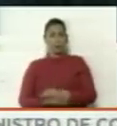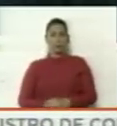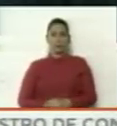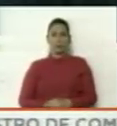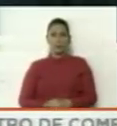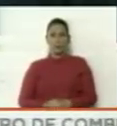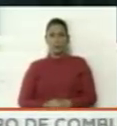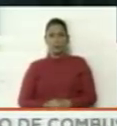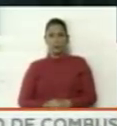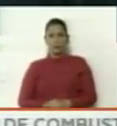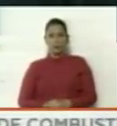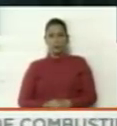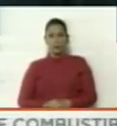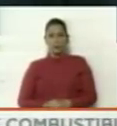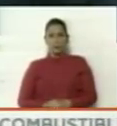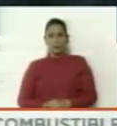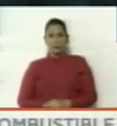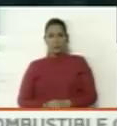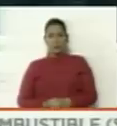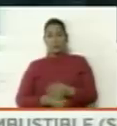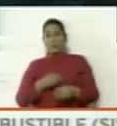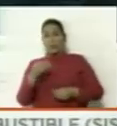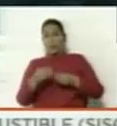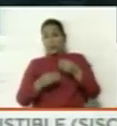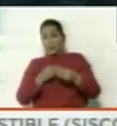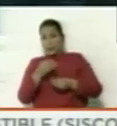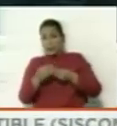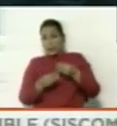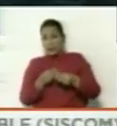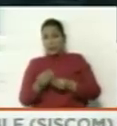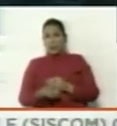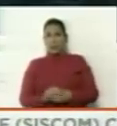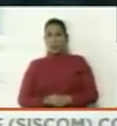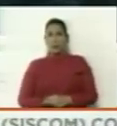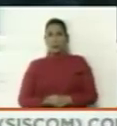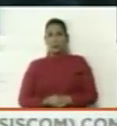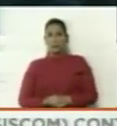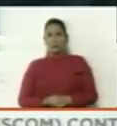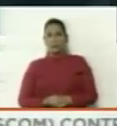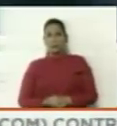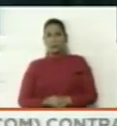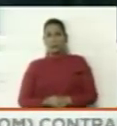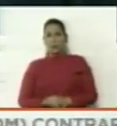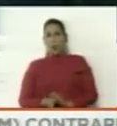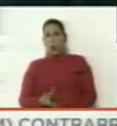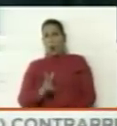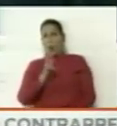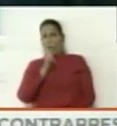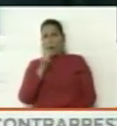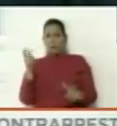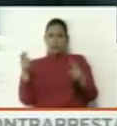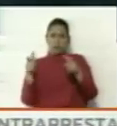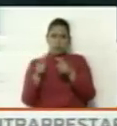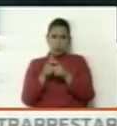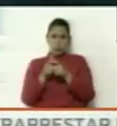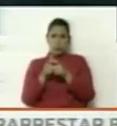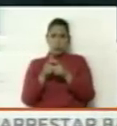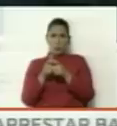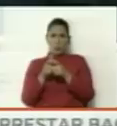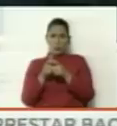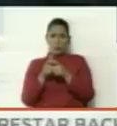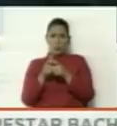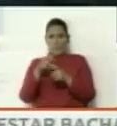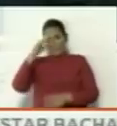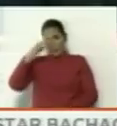Pusieron en una situación deleznable a un pequeño grupo de militares venezolanos